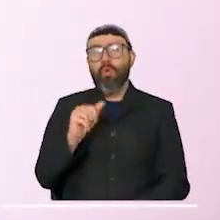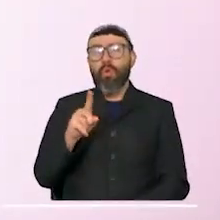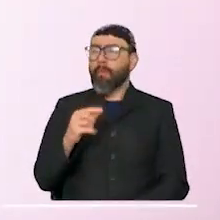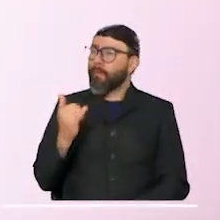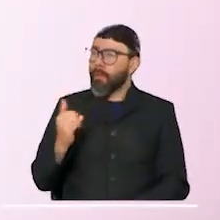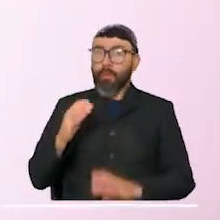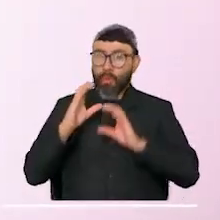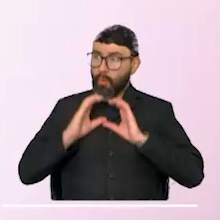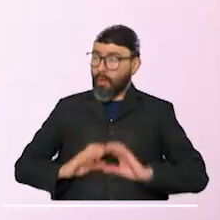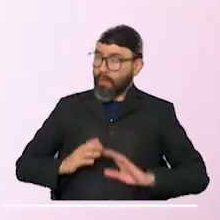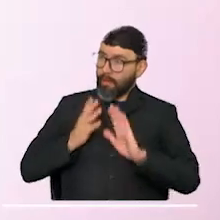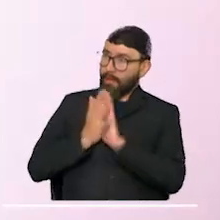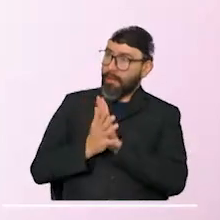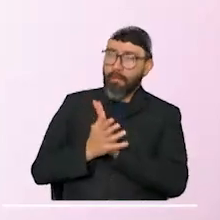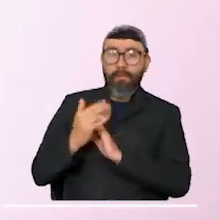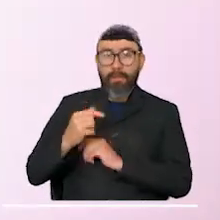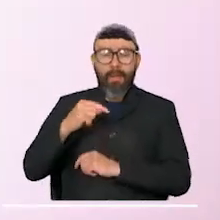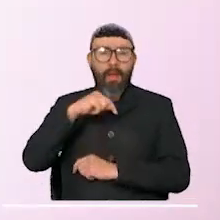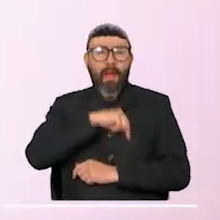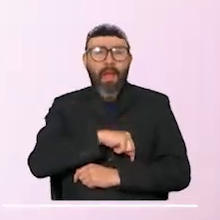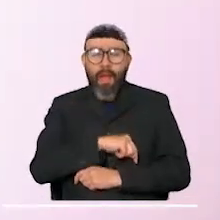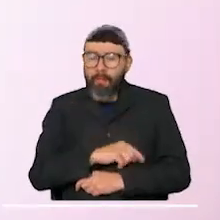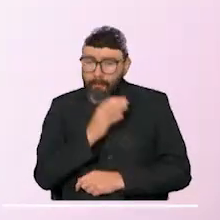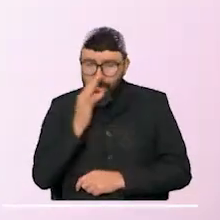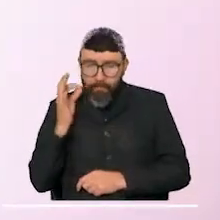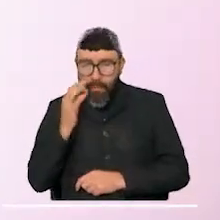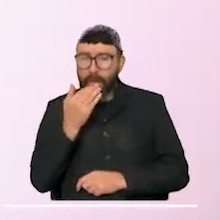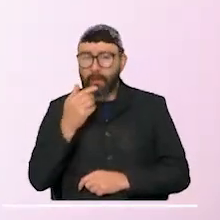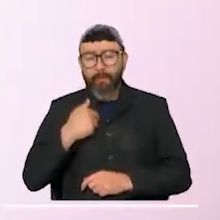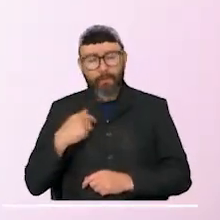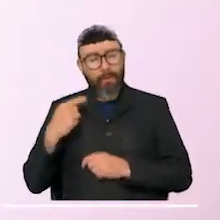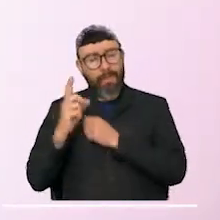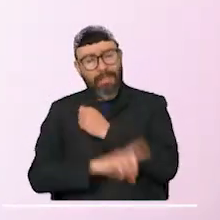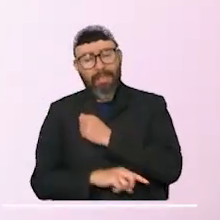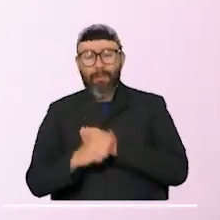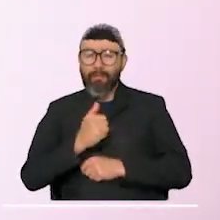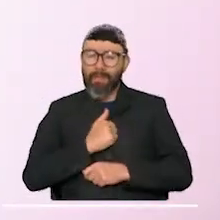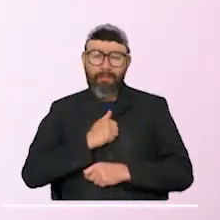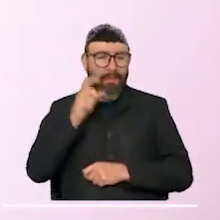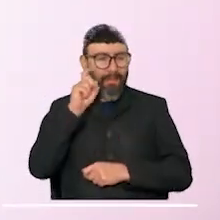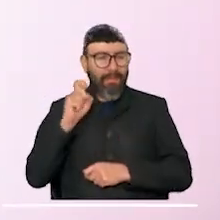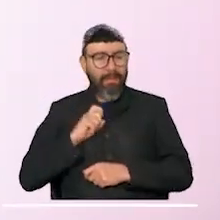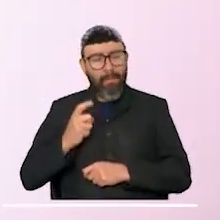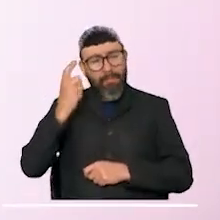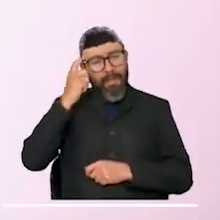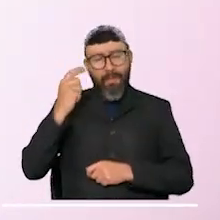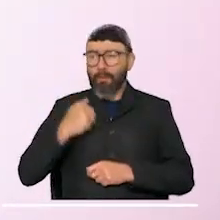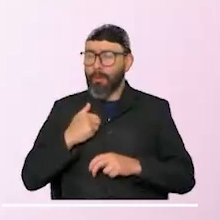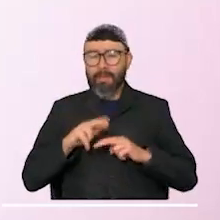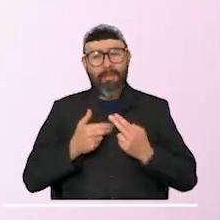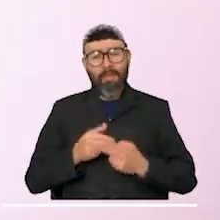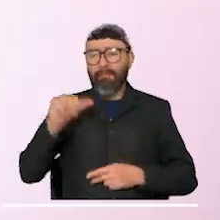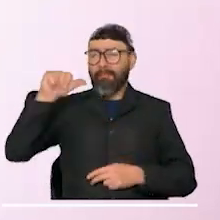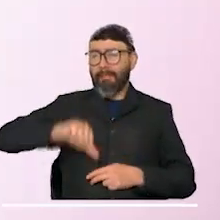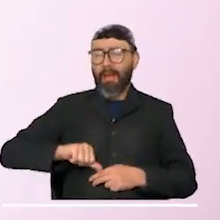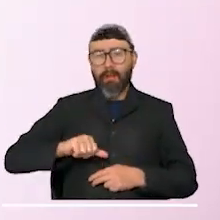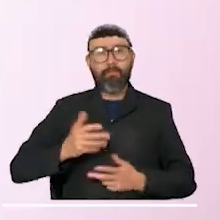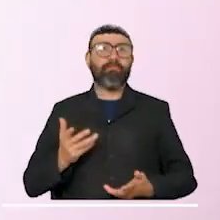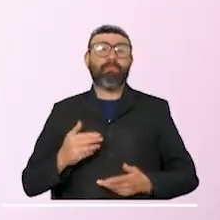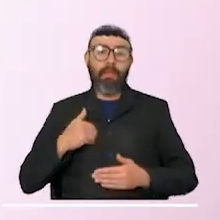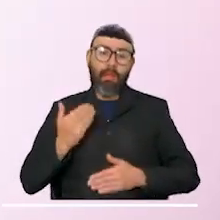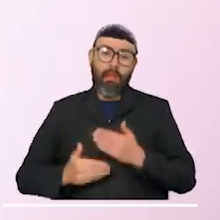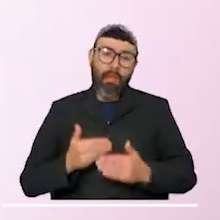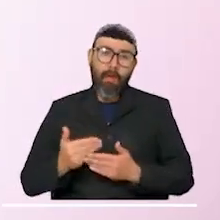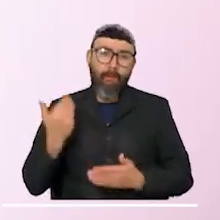expresa lo que el alma oculta y cuando yo me estoy castigando desde mi sexualidad Porque pienso que es algo impuro pues eso me va a generar alguna enfermedad